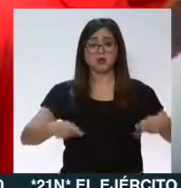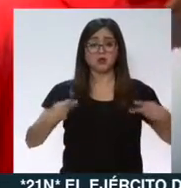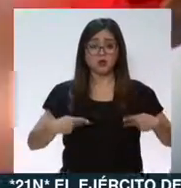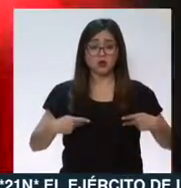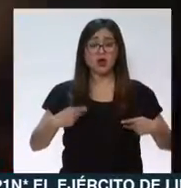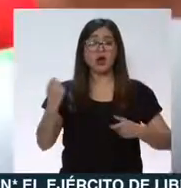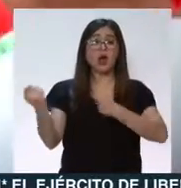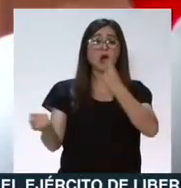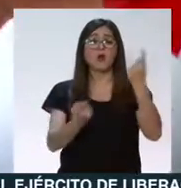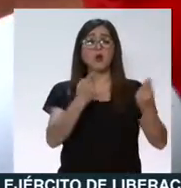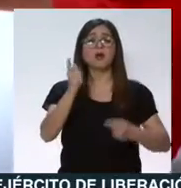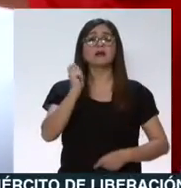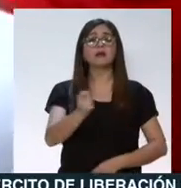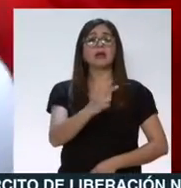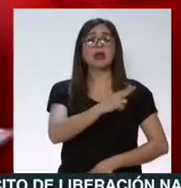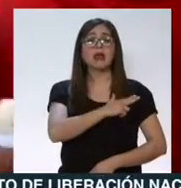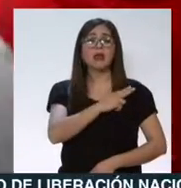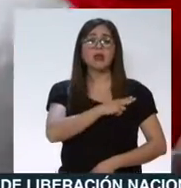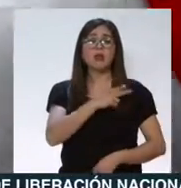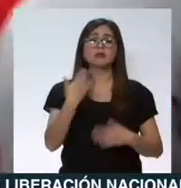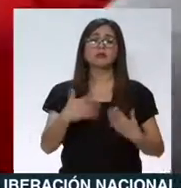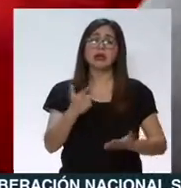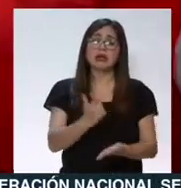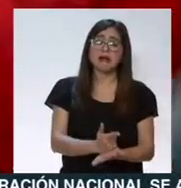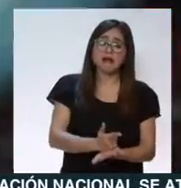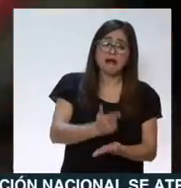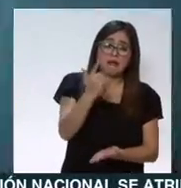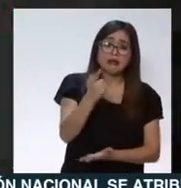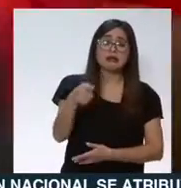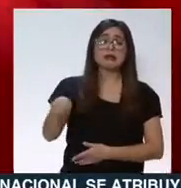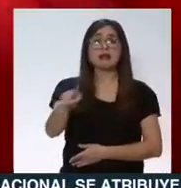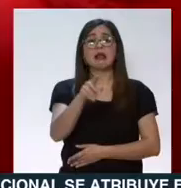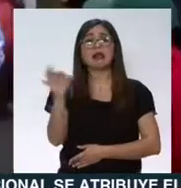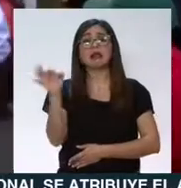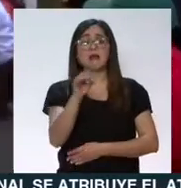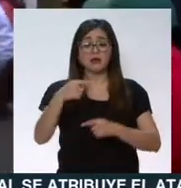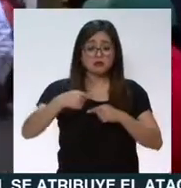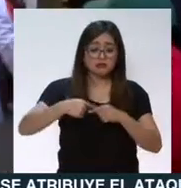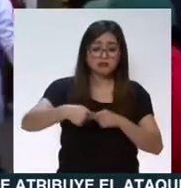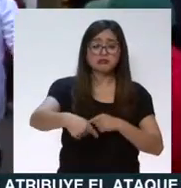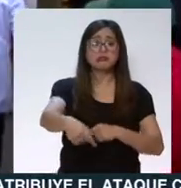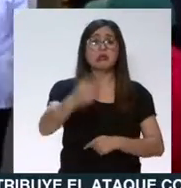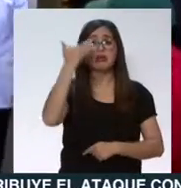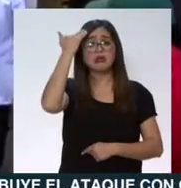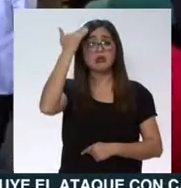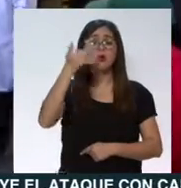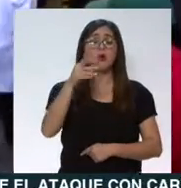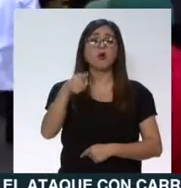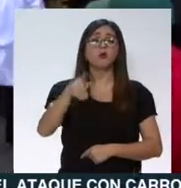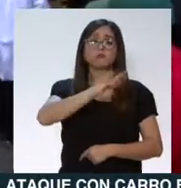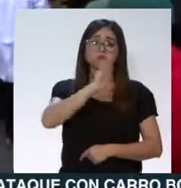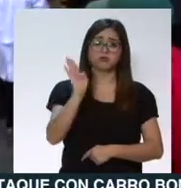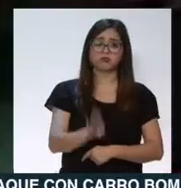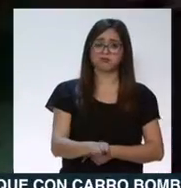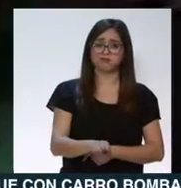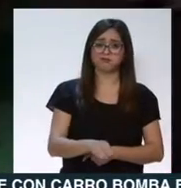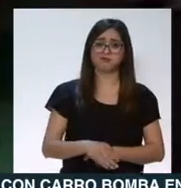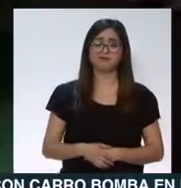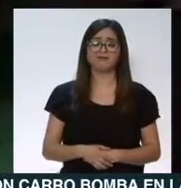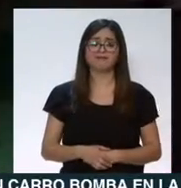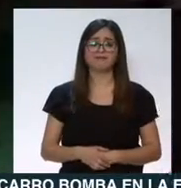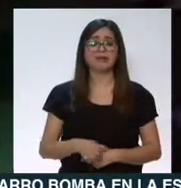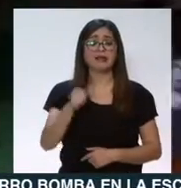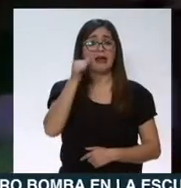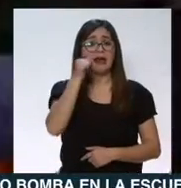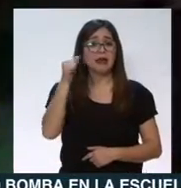varios heridos de gravedad por lo que podrían reportarse varios decesos en las próximas horas. Hay que indicarles que ayer un